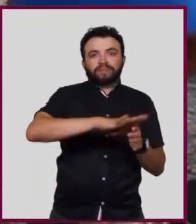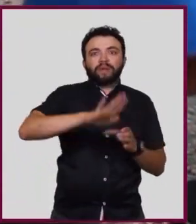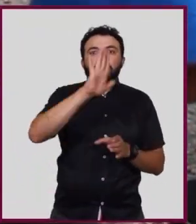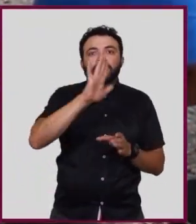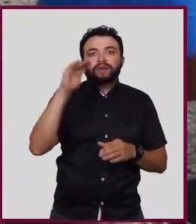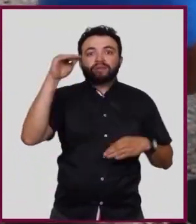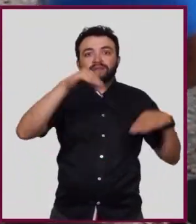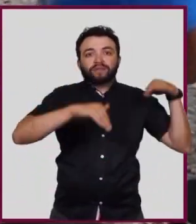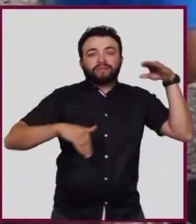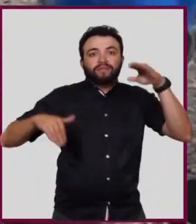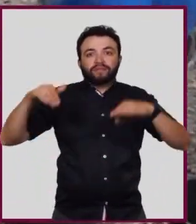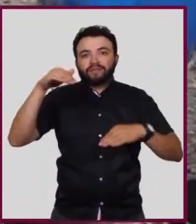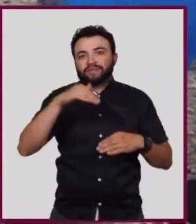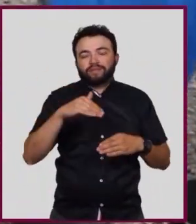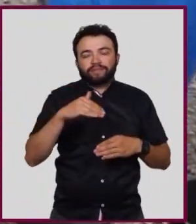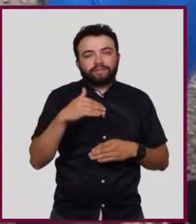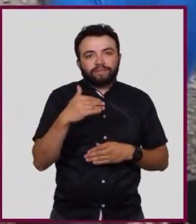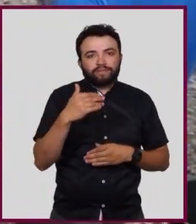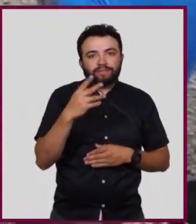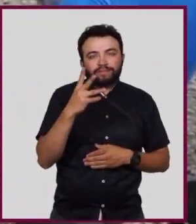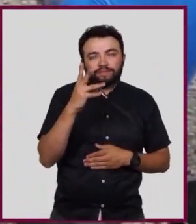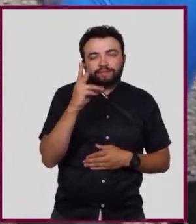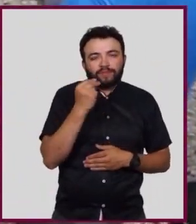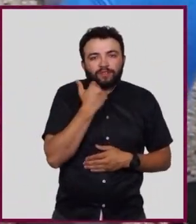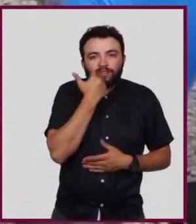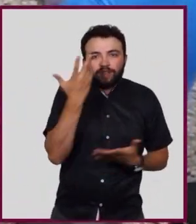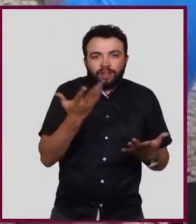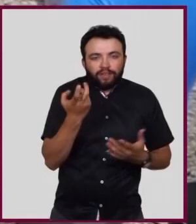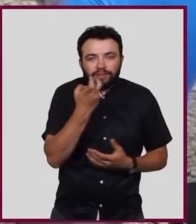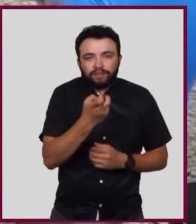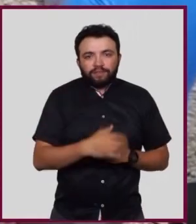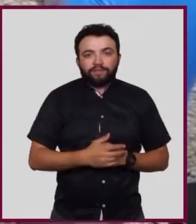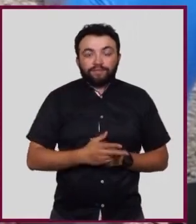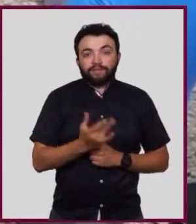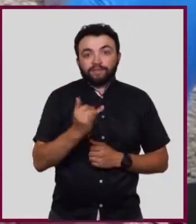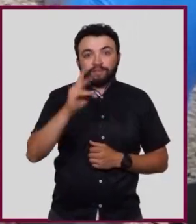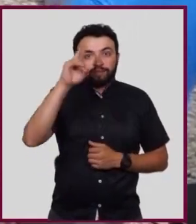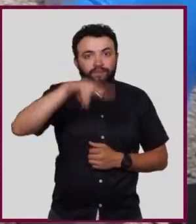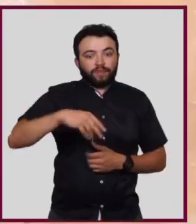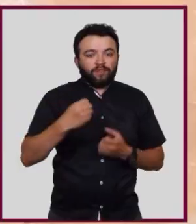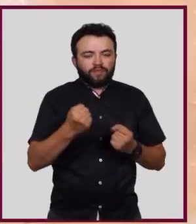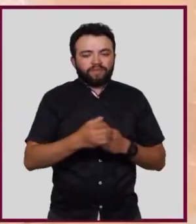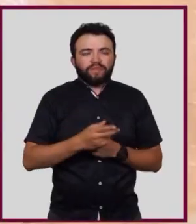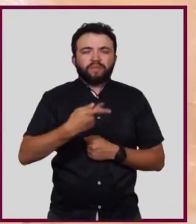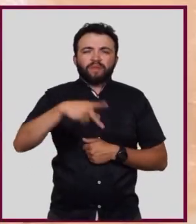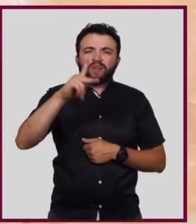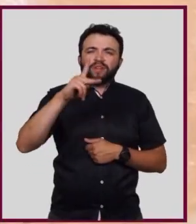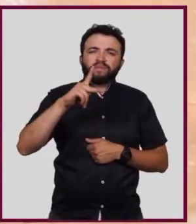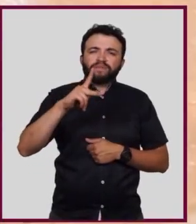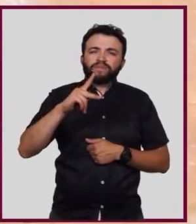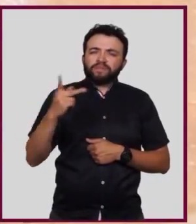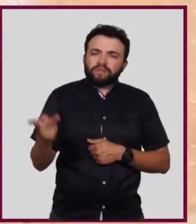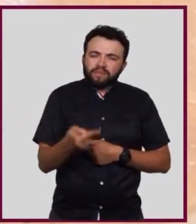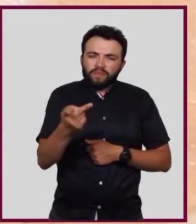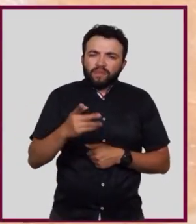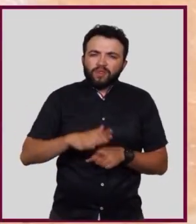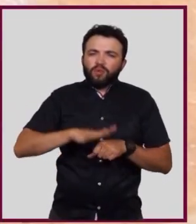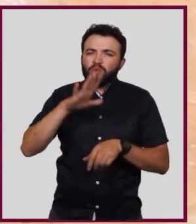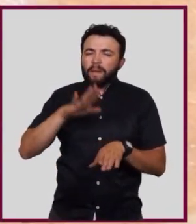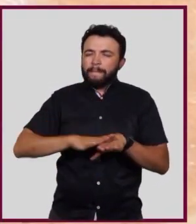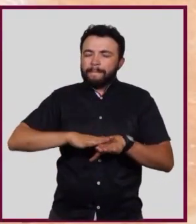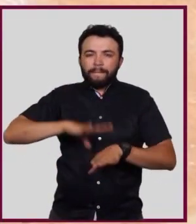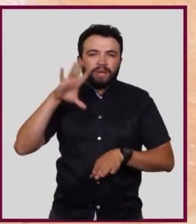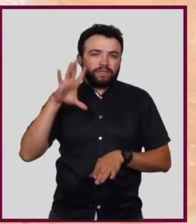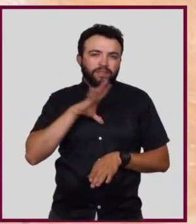Y no quiere eso. Y sí, es un trabajo muy duro, pero ¿qué es lo que más le apasiona de su profesión?